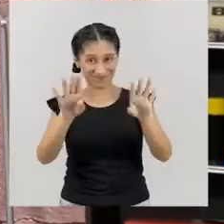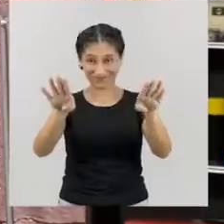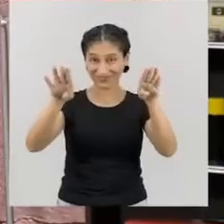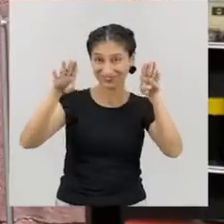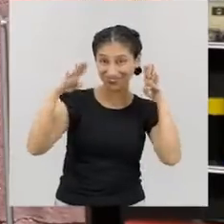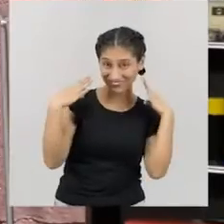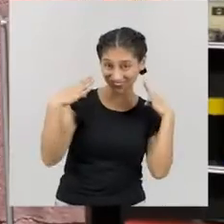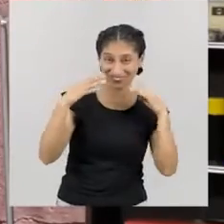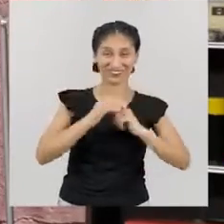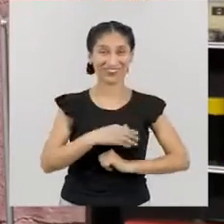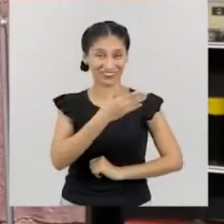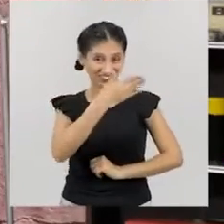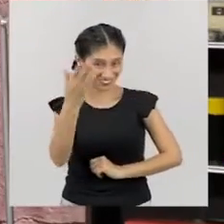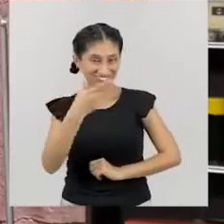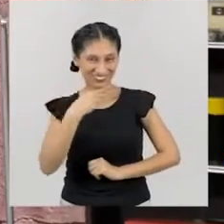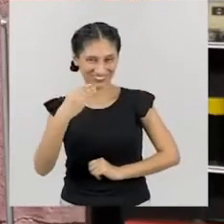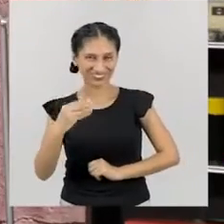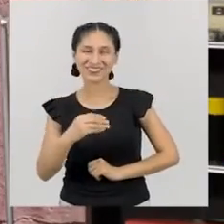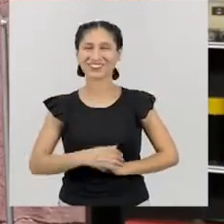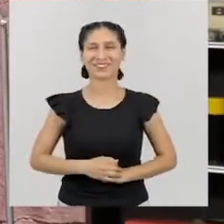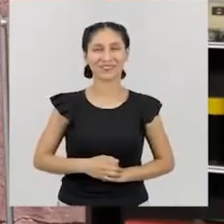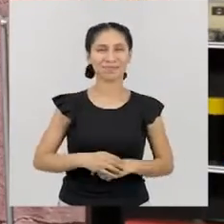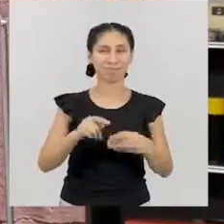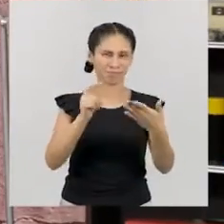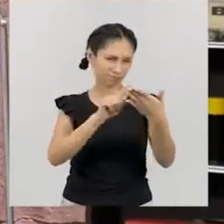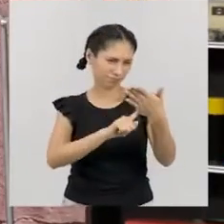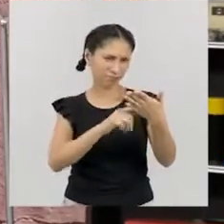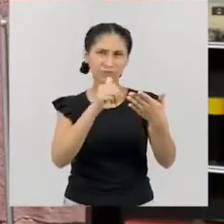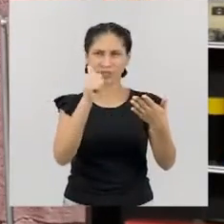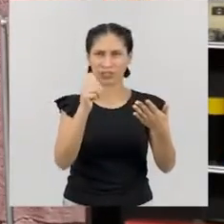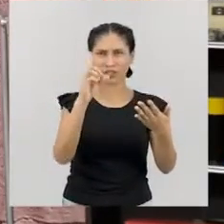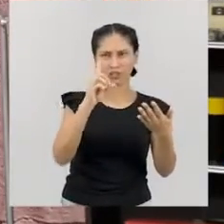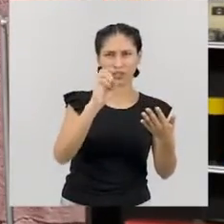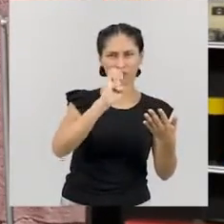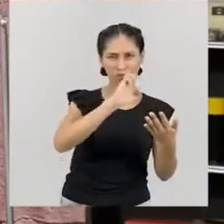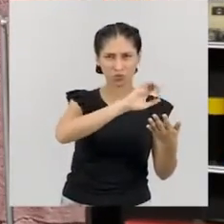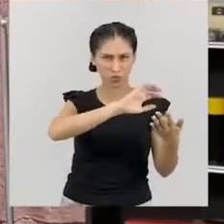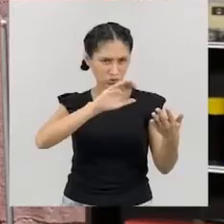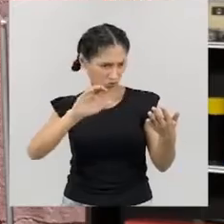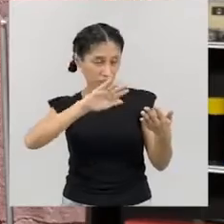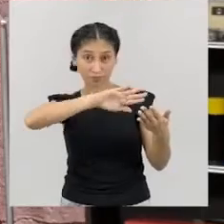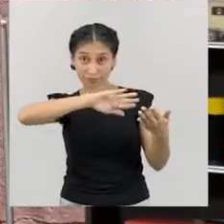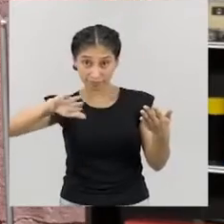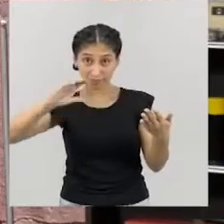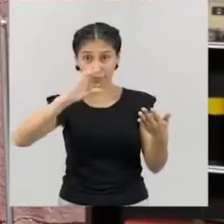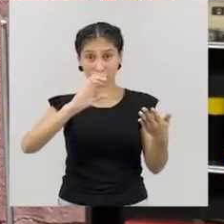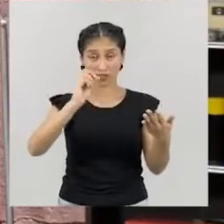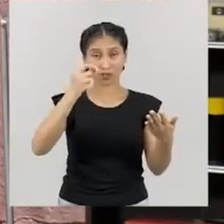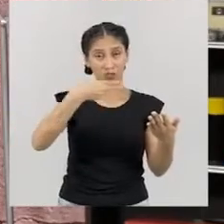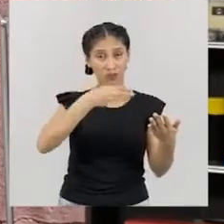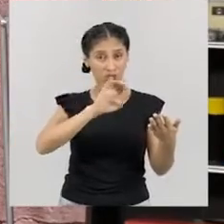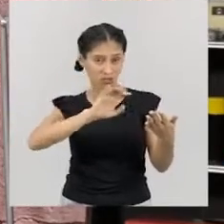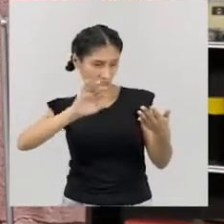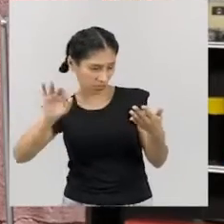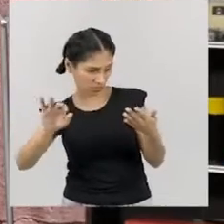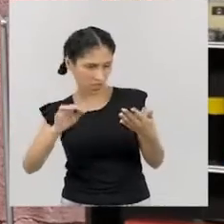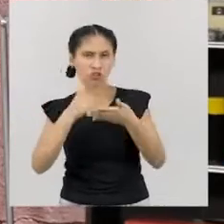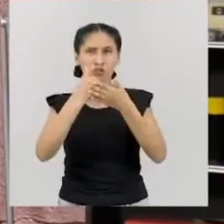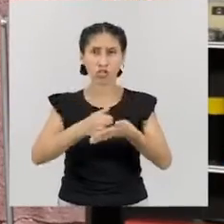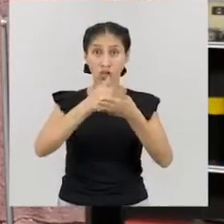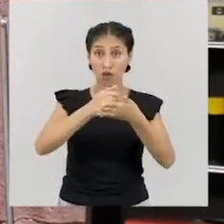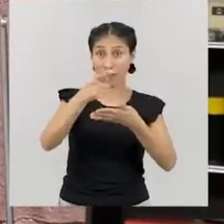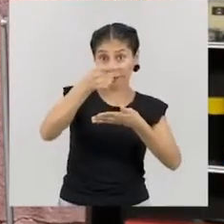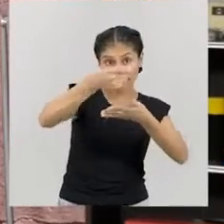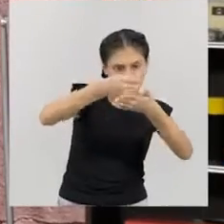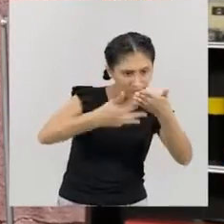profesor. Atentas y atentos, chicas y chicos de la pre. La adecuación y coherencia nos permiten dar un sentido y orden a